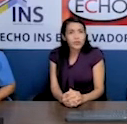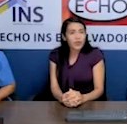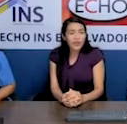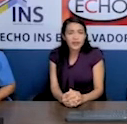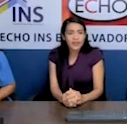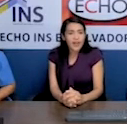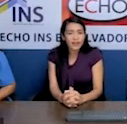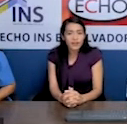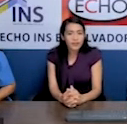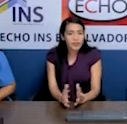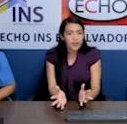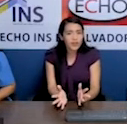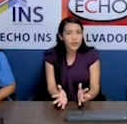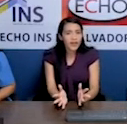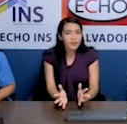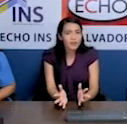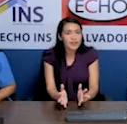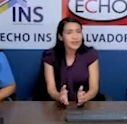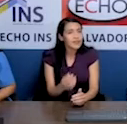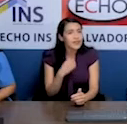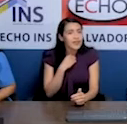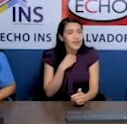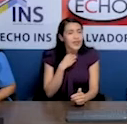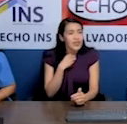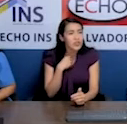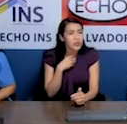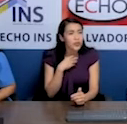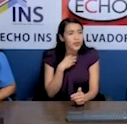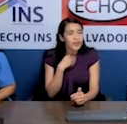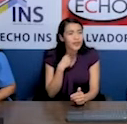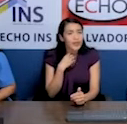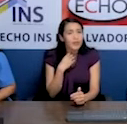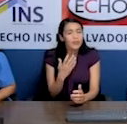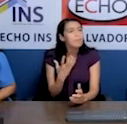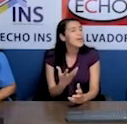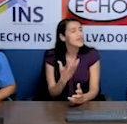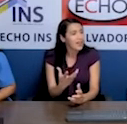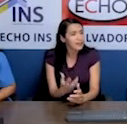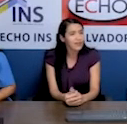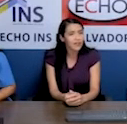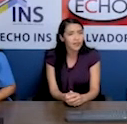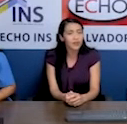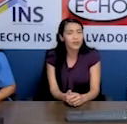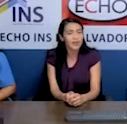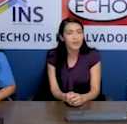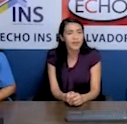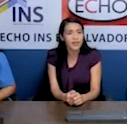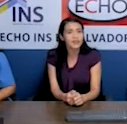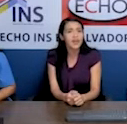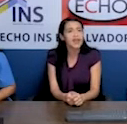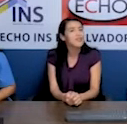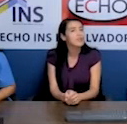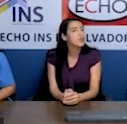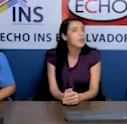Creo que otra entidad, ustedes no me dejarán mentir, y de hecho es muy impactante en las unidades